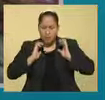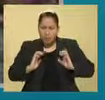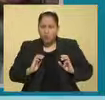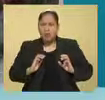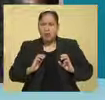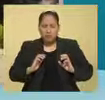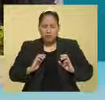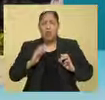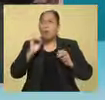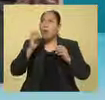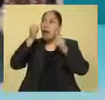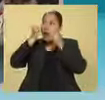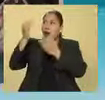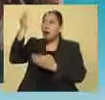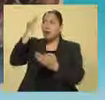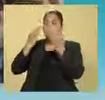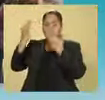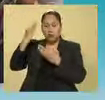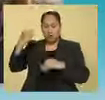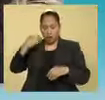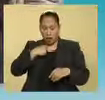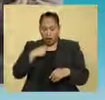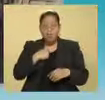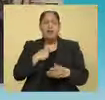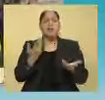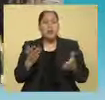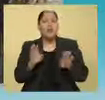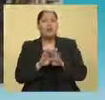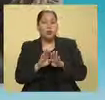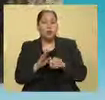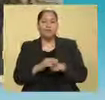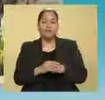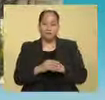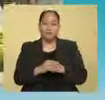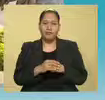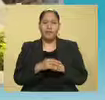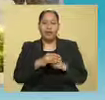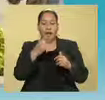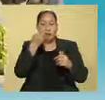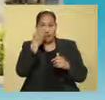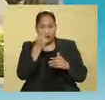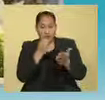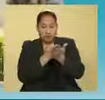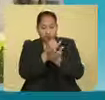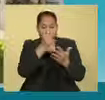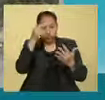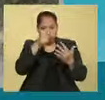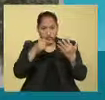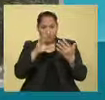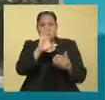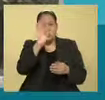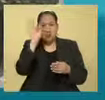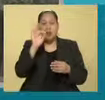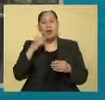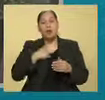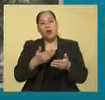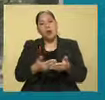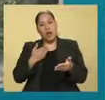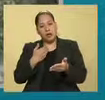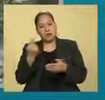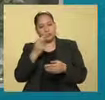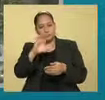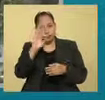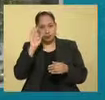la atención médica que recibamos en ese momento. Y esa elección la hacemos en ese momento.